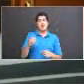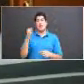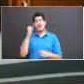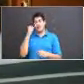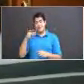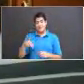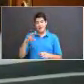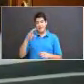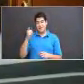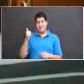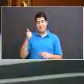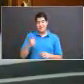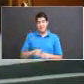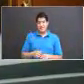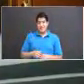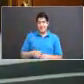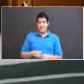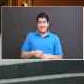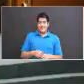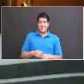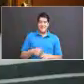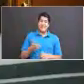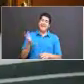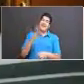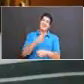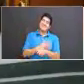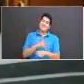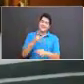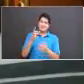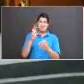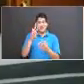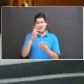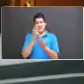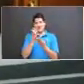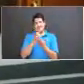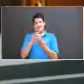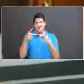Bueno. Pero ya se reconciliaron, ¿verdad?